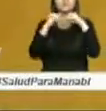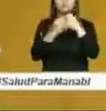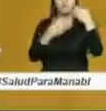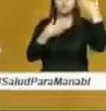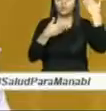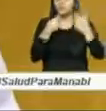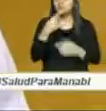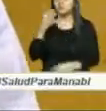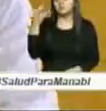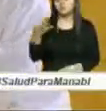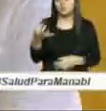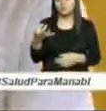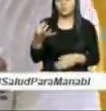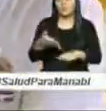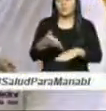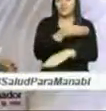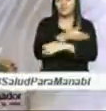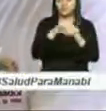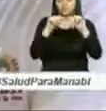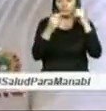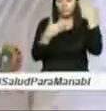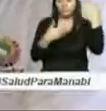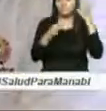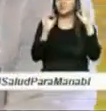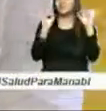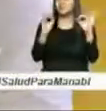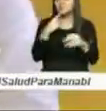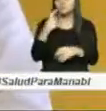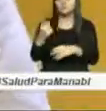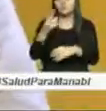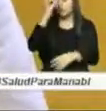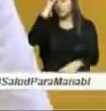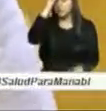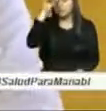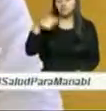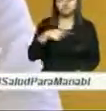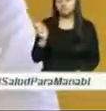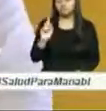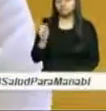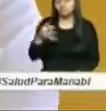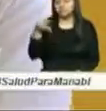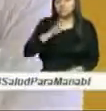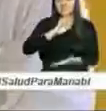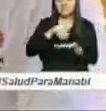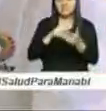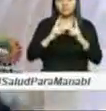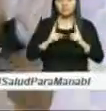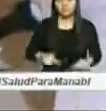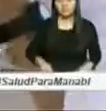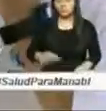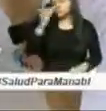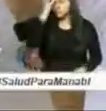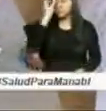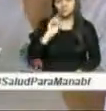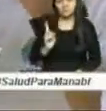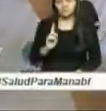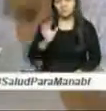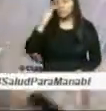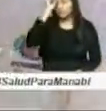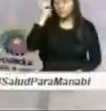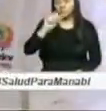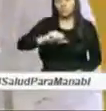hospitales básicos. Hemos entregado también al país 13 hospitales nuevos. 8 más entregaremos hasta mayo del 2017.